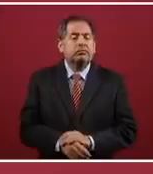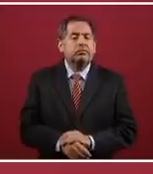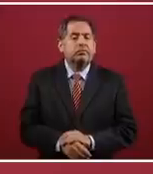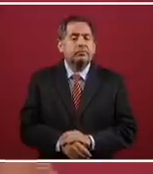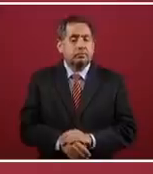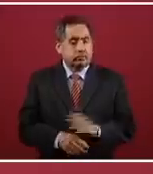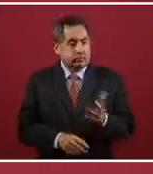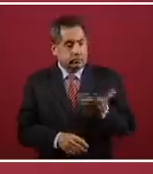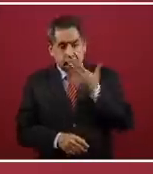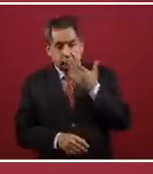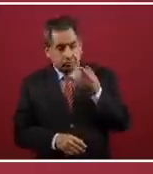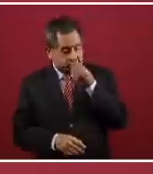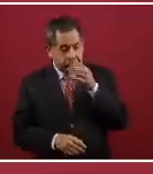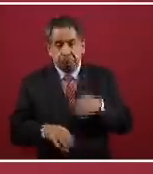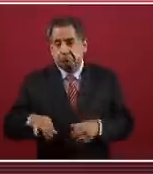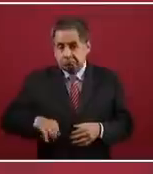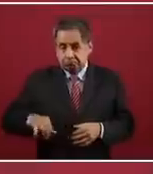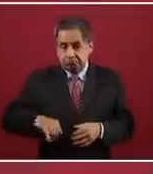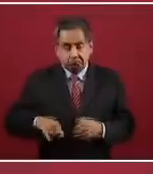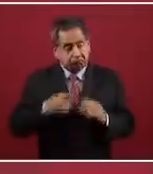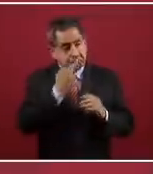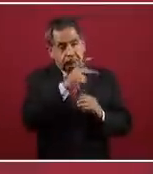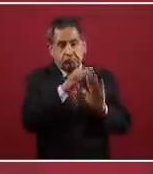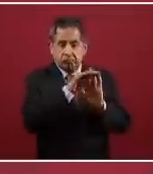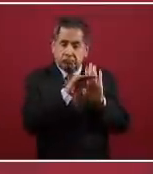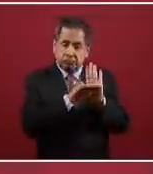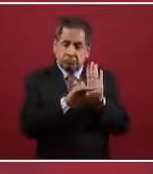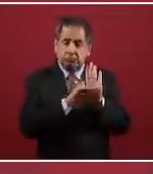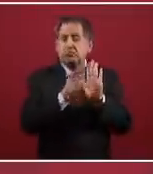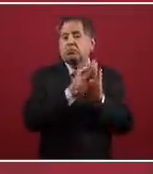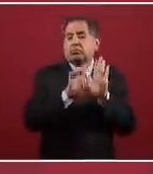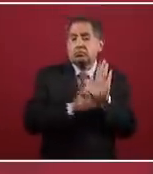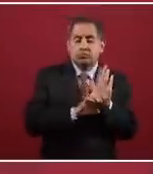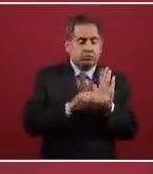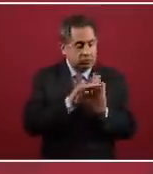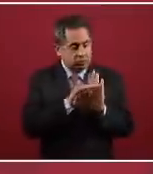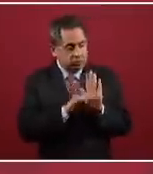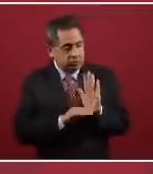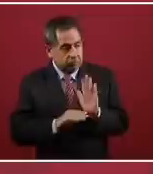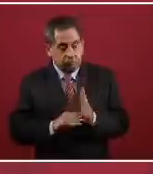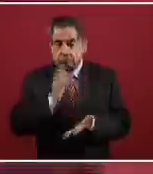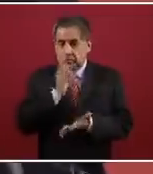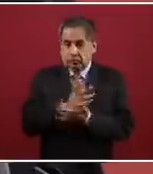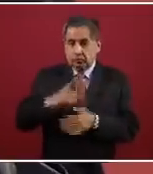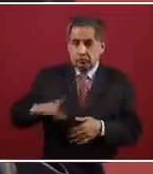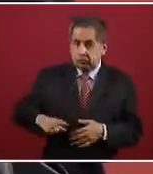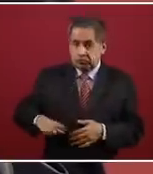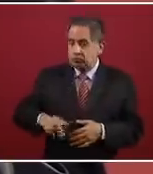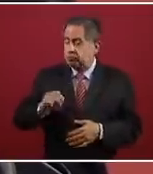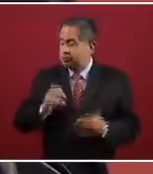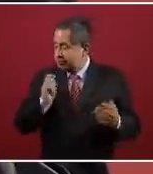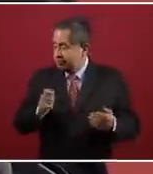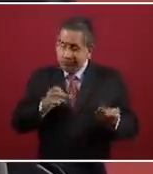Es algo muy interesante. O sea, no es solo el gobierno, todos